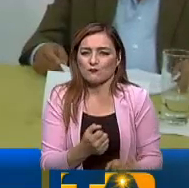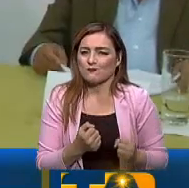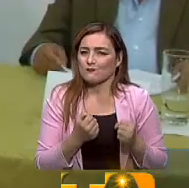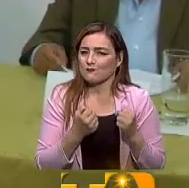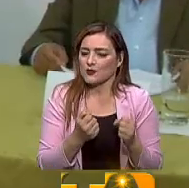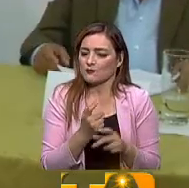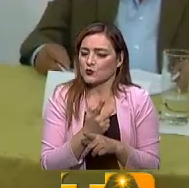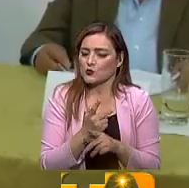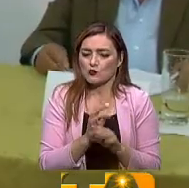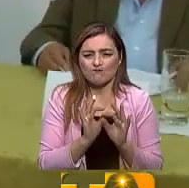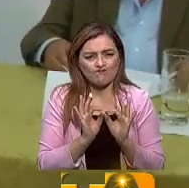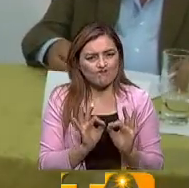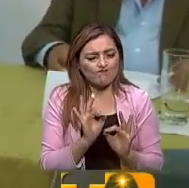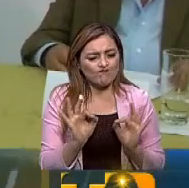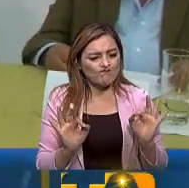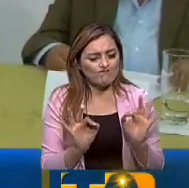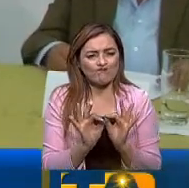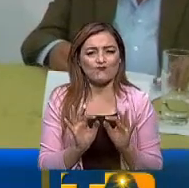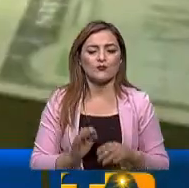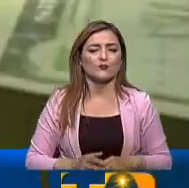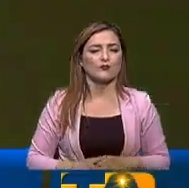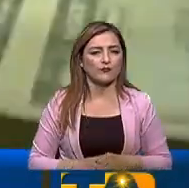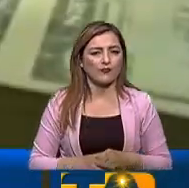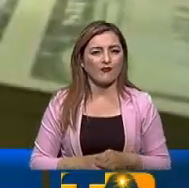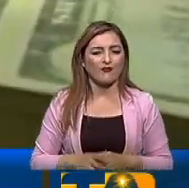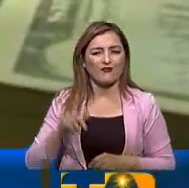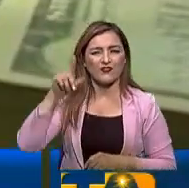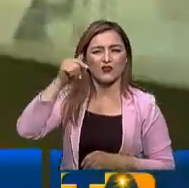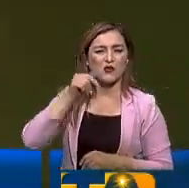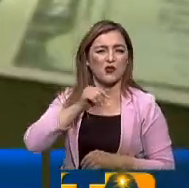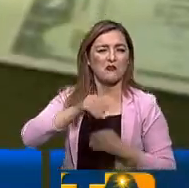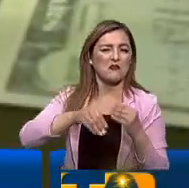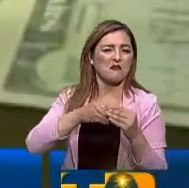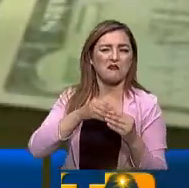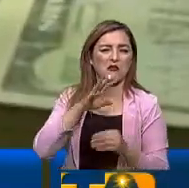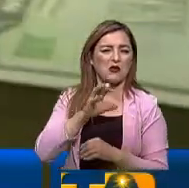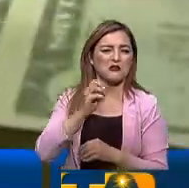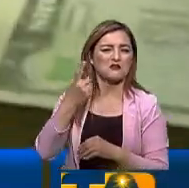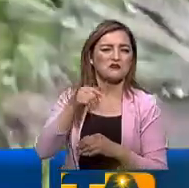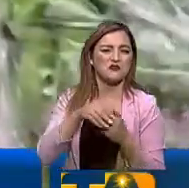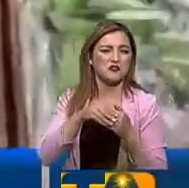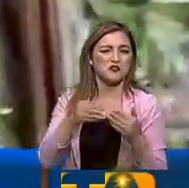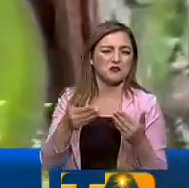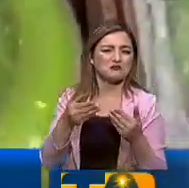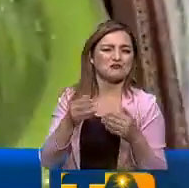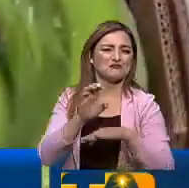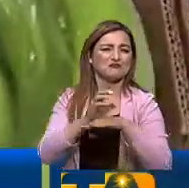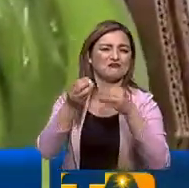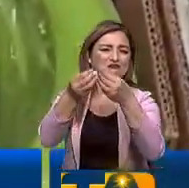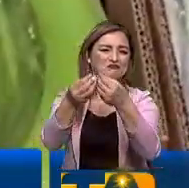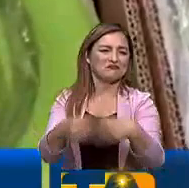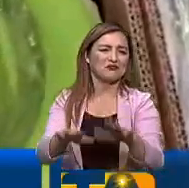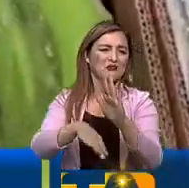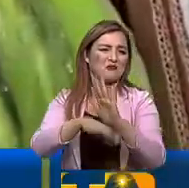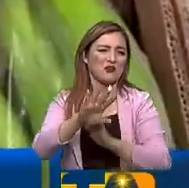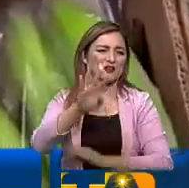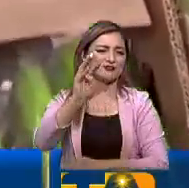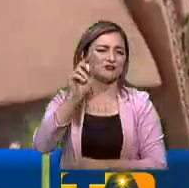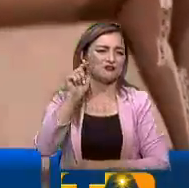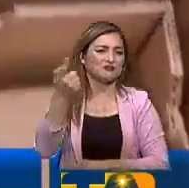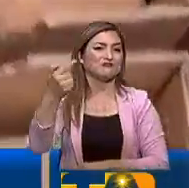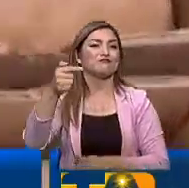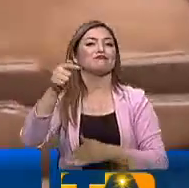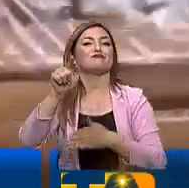Por ello sostienen que por no invertir 40 millones de dólares anuales, el país podría perder más de 6